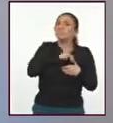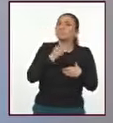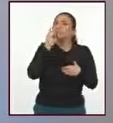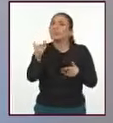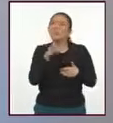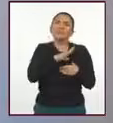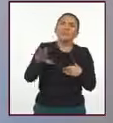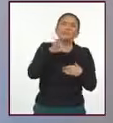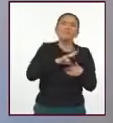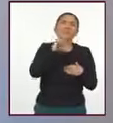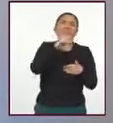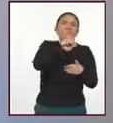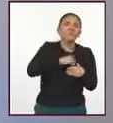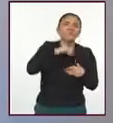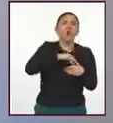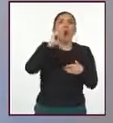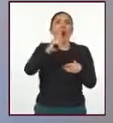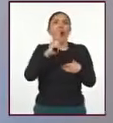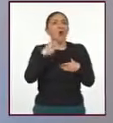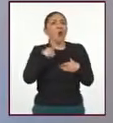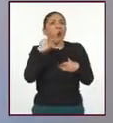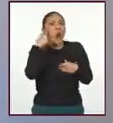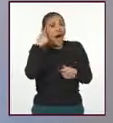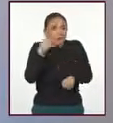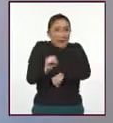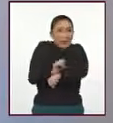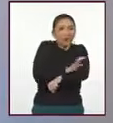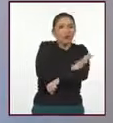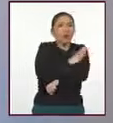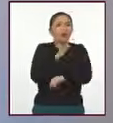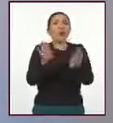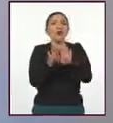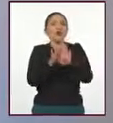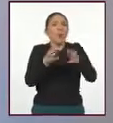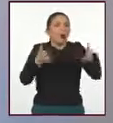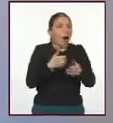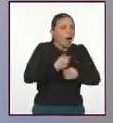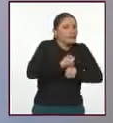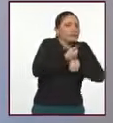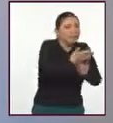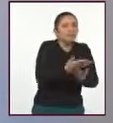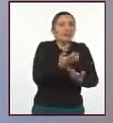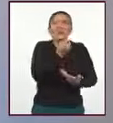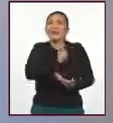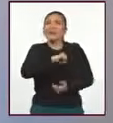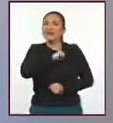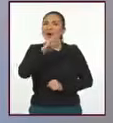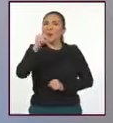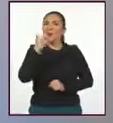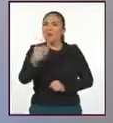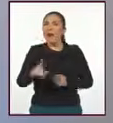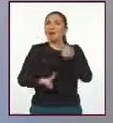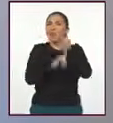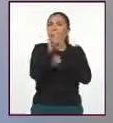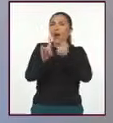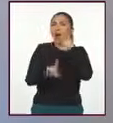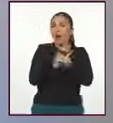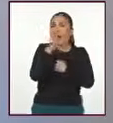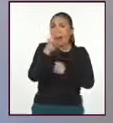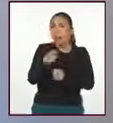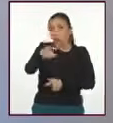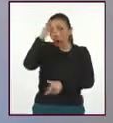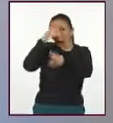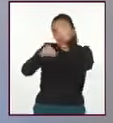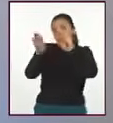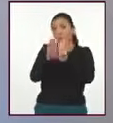o uno dirigía sus emociones de una manera poco saludable. Entonces, todo lo que nos pueda formar en